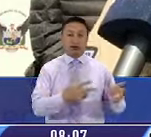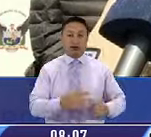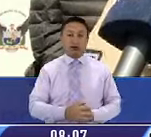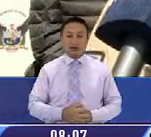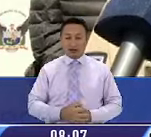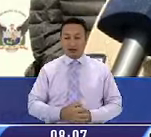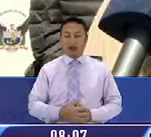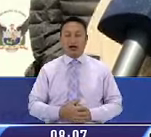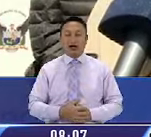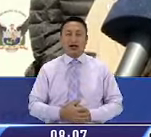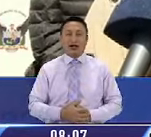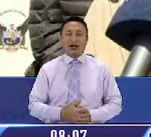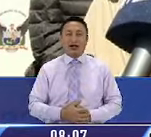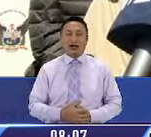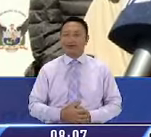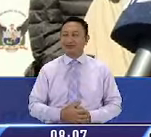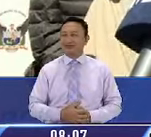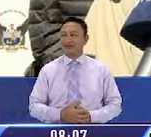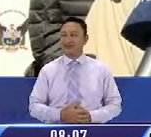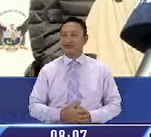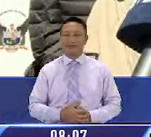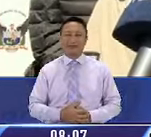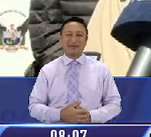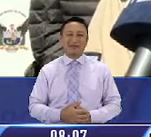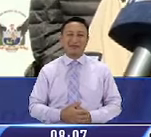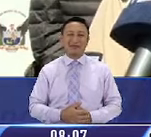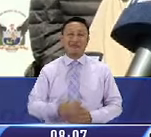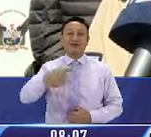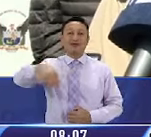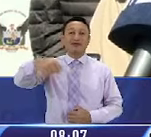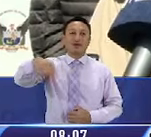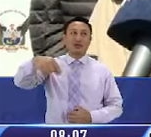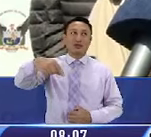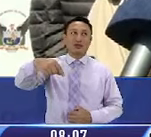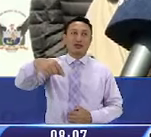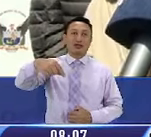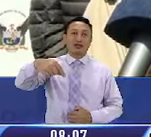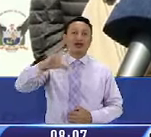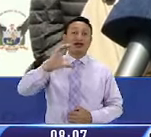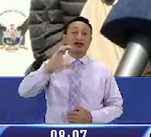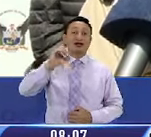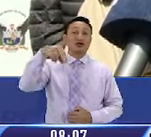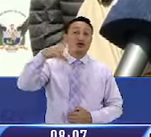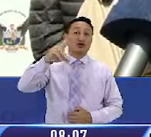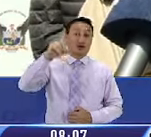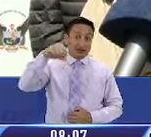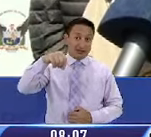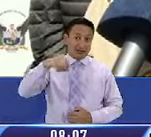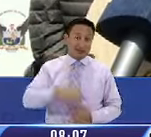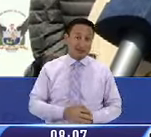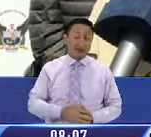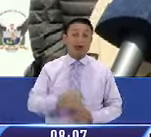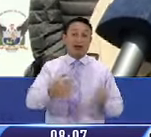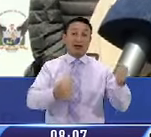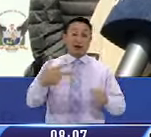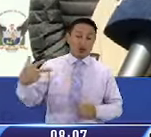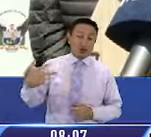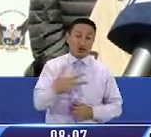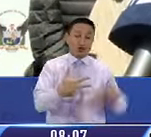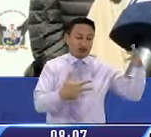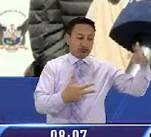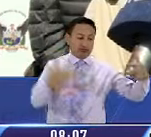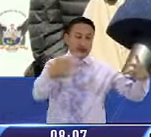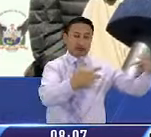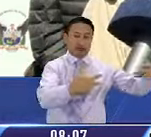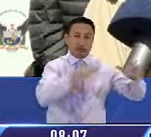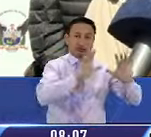todo el sector de Quitumbe y es específicamente en el sector del Conde donde que se logra al vehículo interceptar y